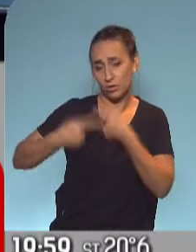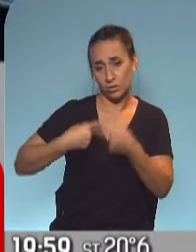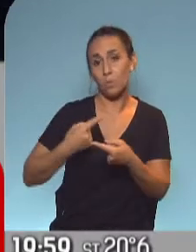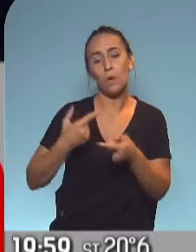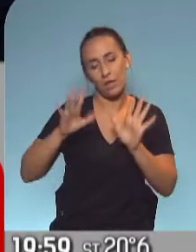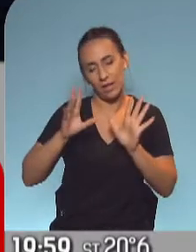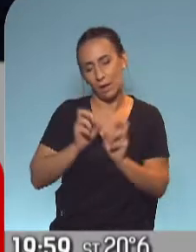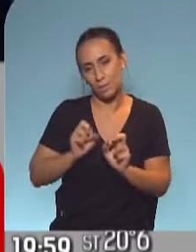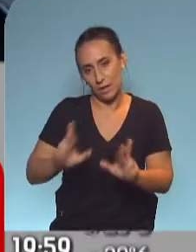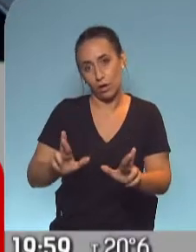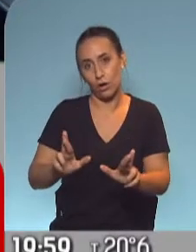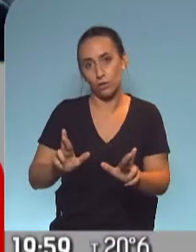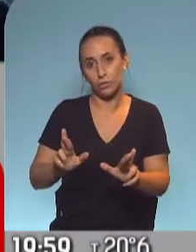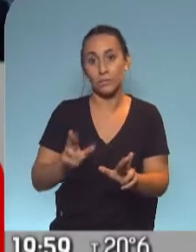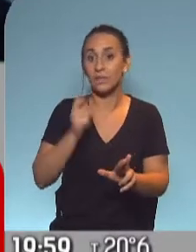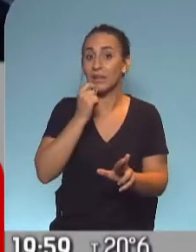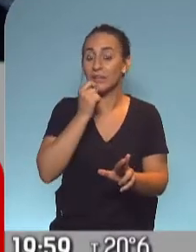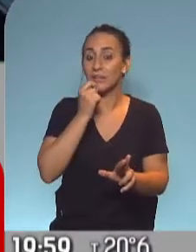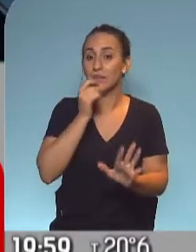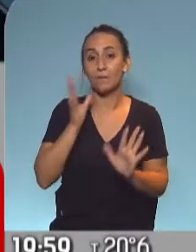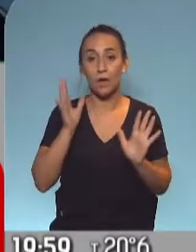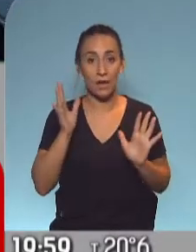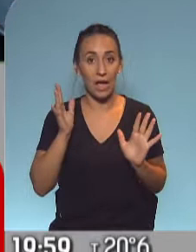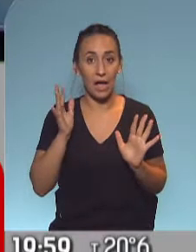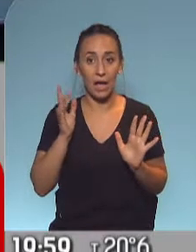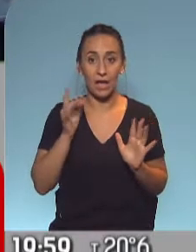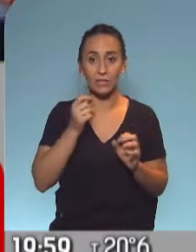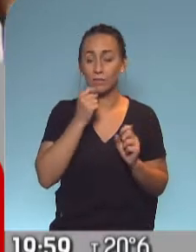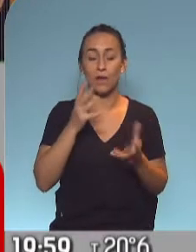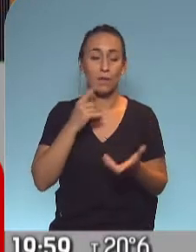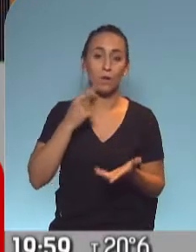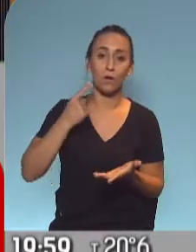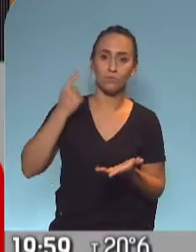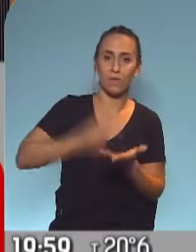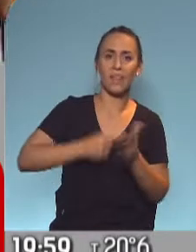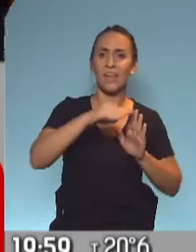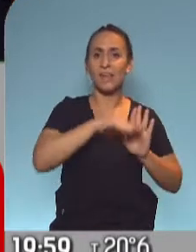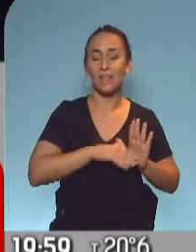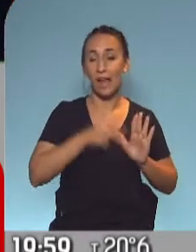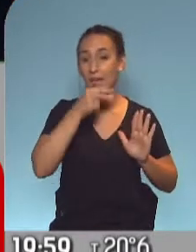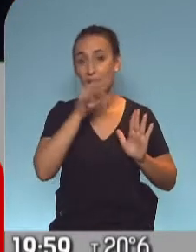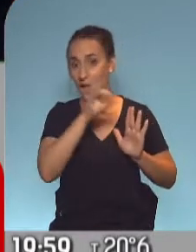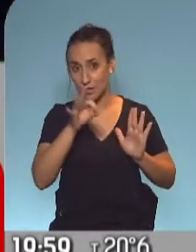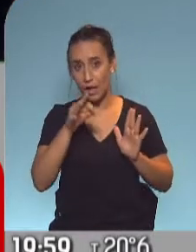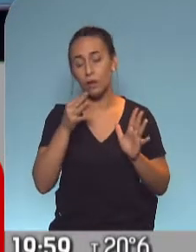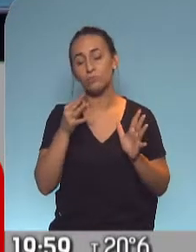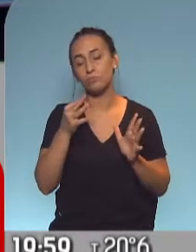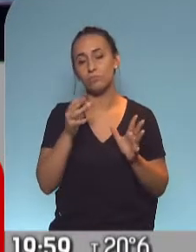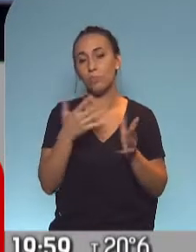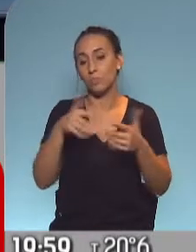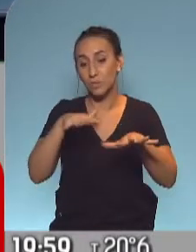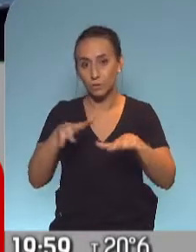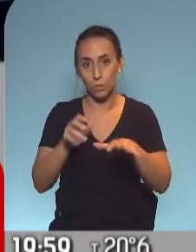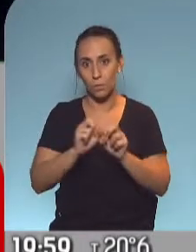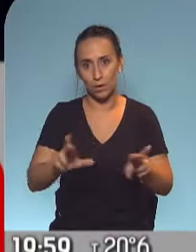sido peor, seguro que podría haber sido peor en caso de no haberse tomado las medidas correspondientes que se han tomado, pero bueno, no deja de lamentarse